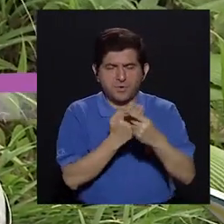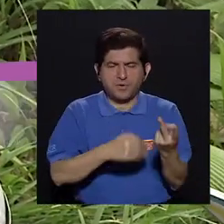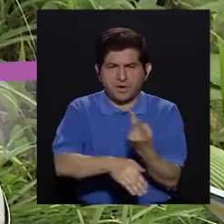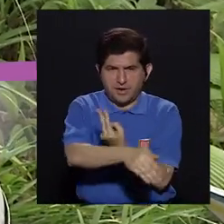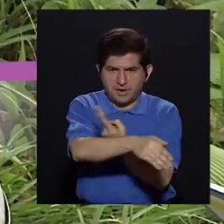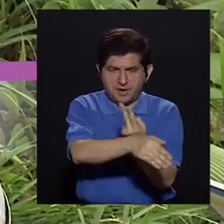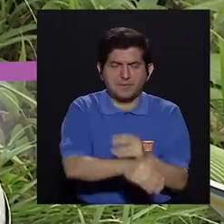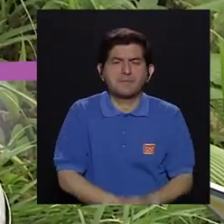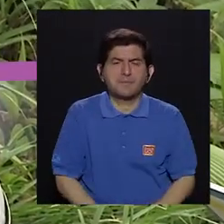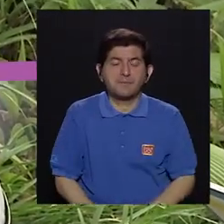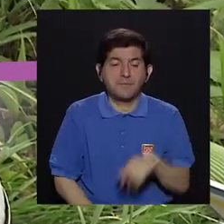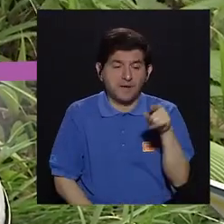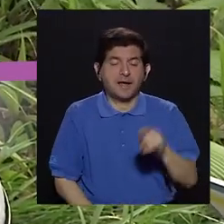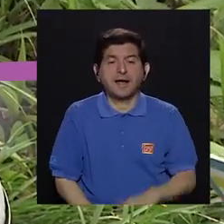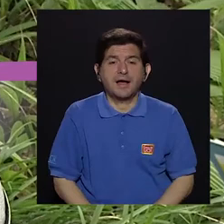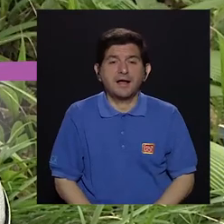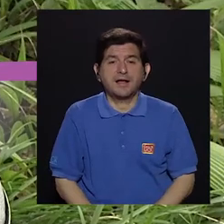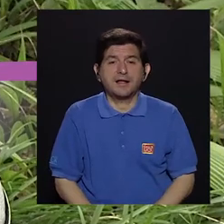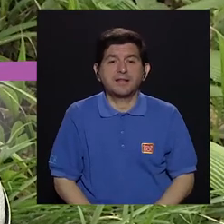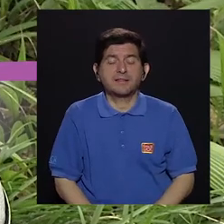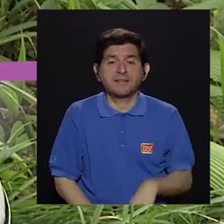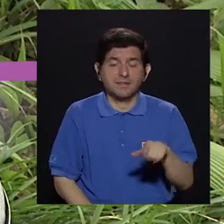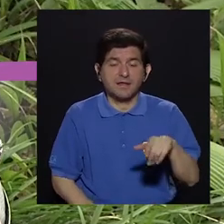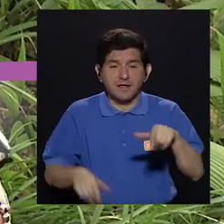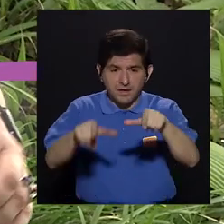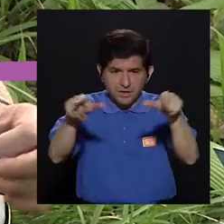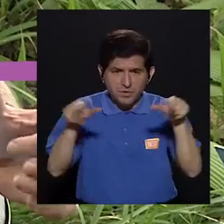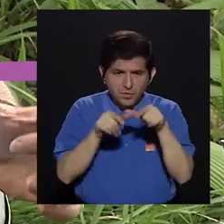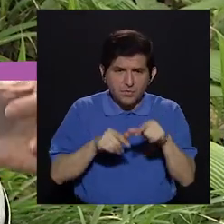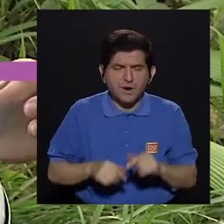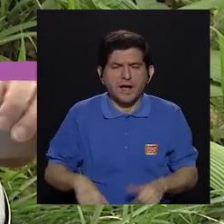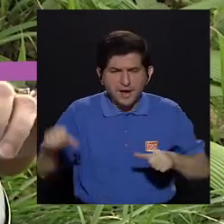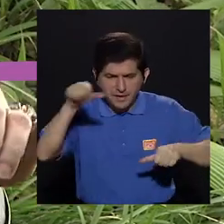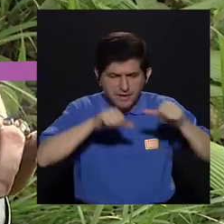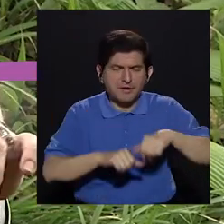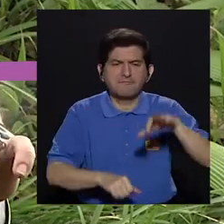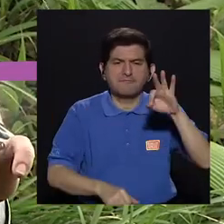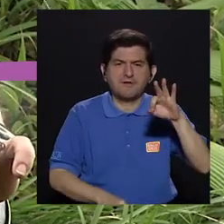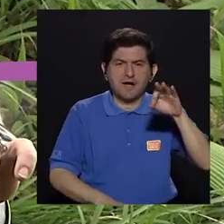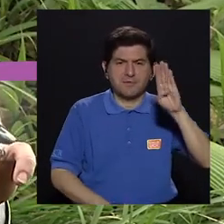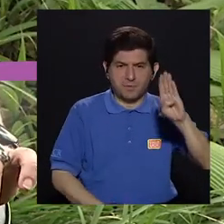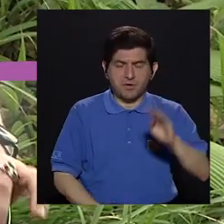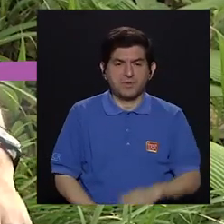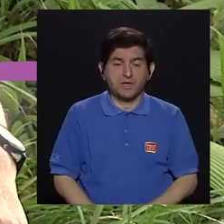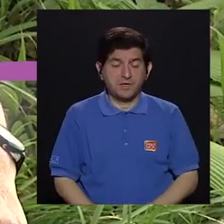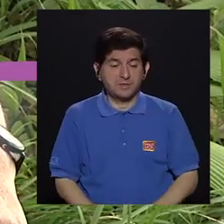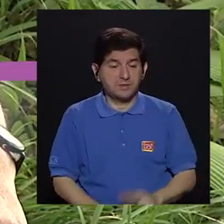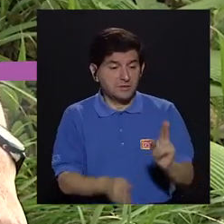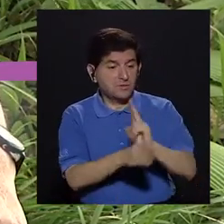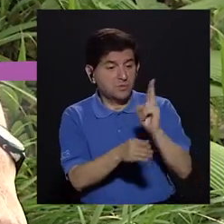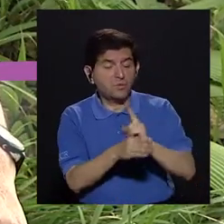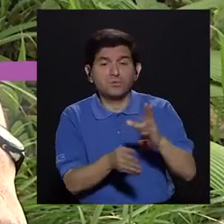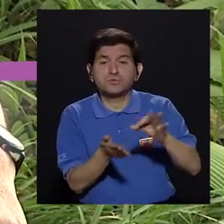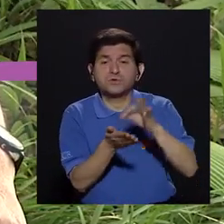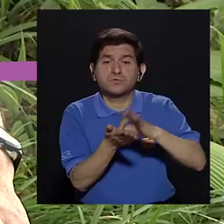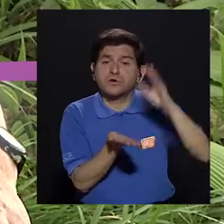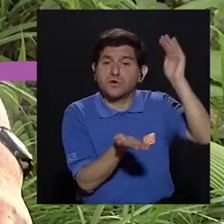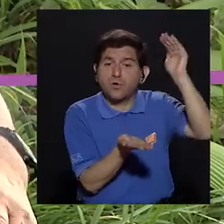leguminosas de la Fabio Baudrit, es porque el consumo de frijoles había venido